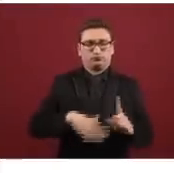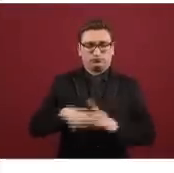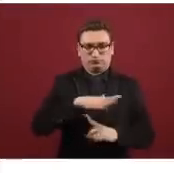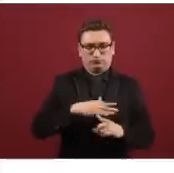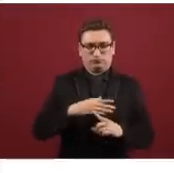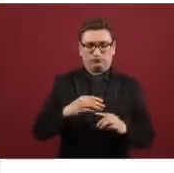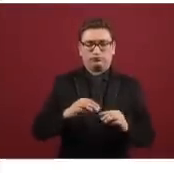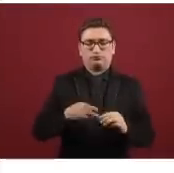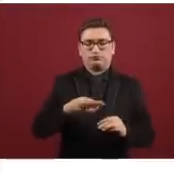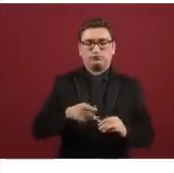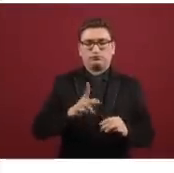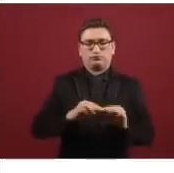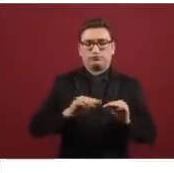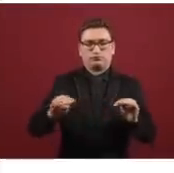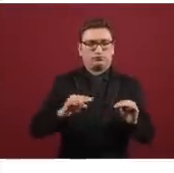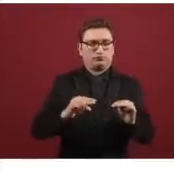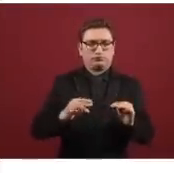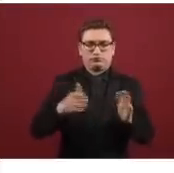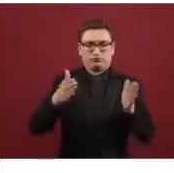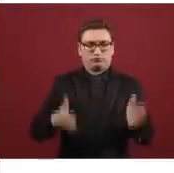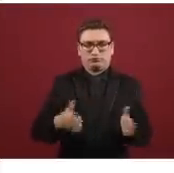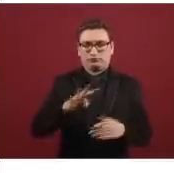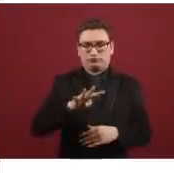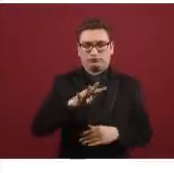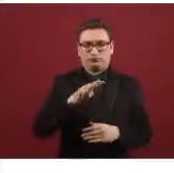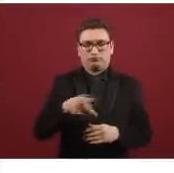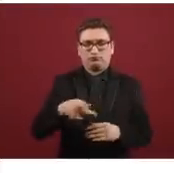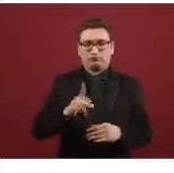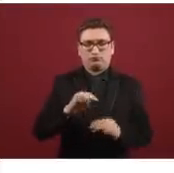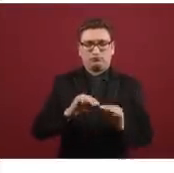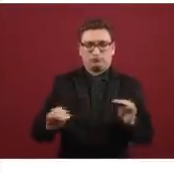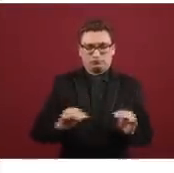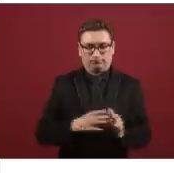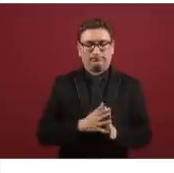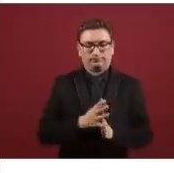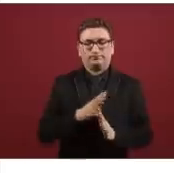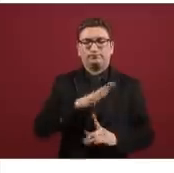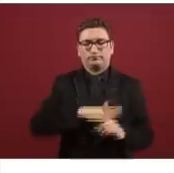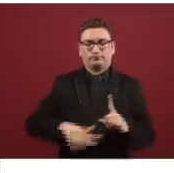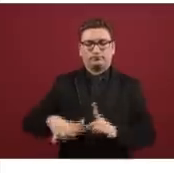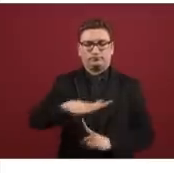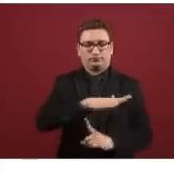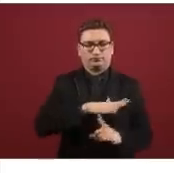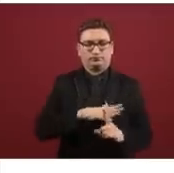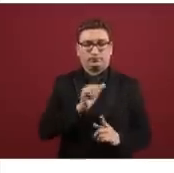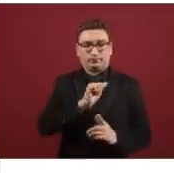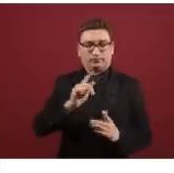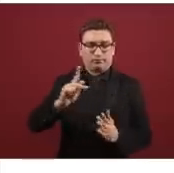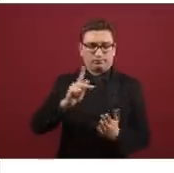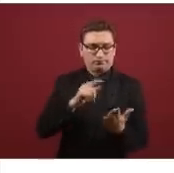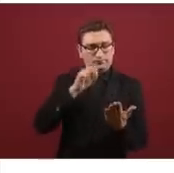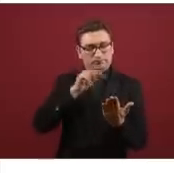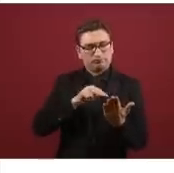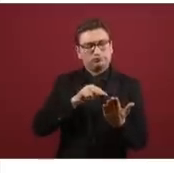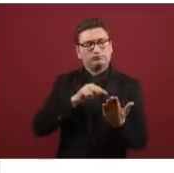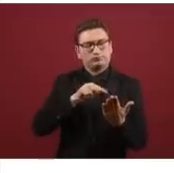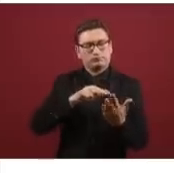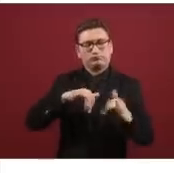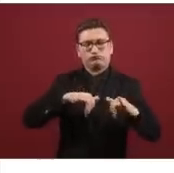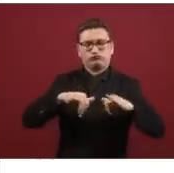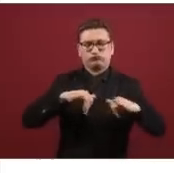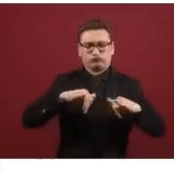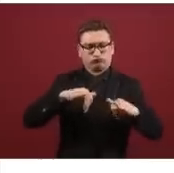yo determiné hasta 19 kilómetros, me va a indicar la app cuáles son la gasolinera